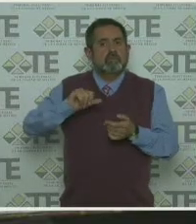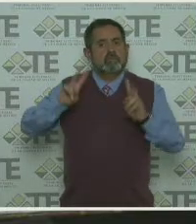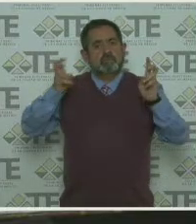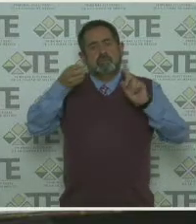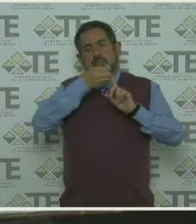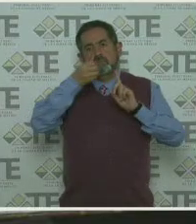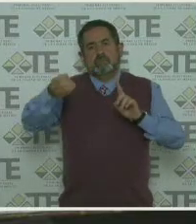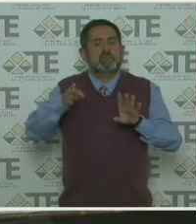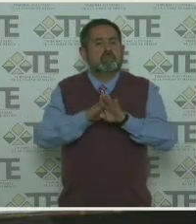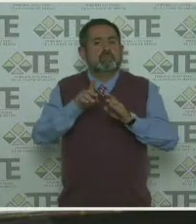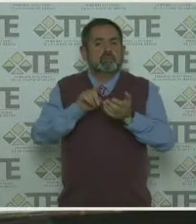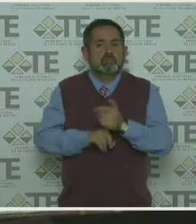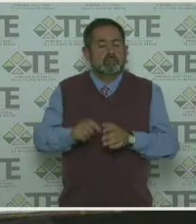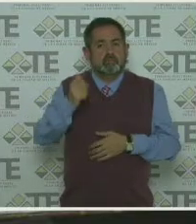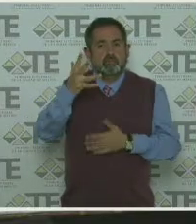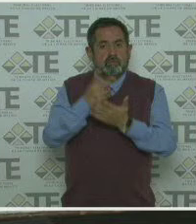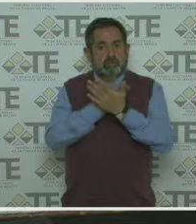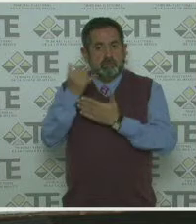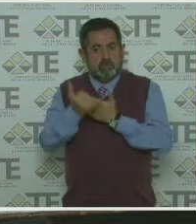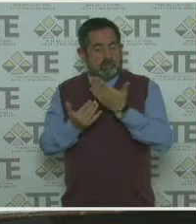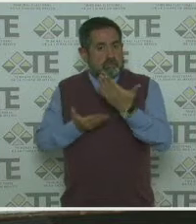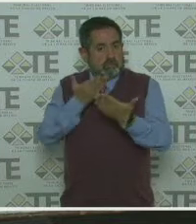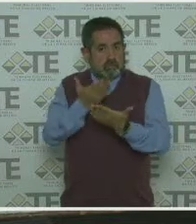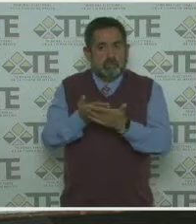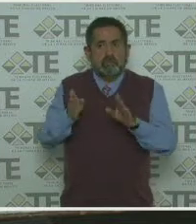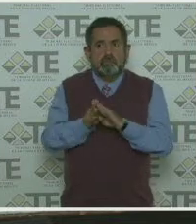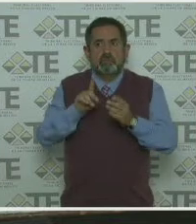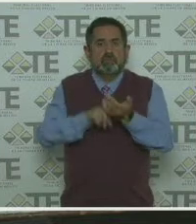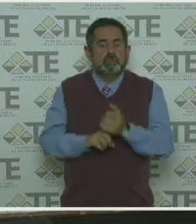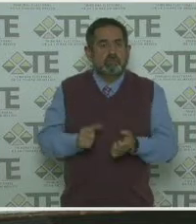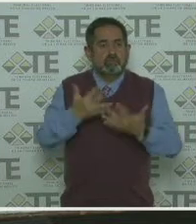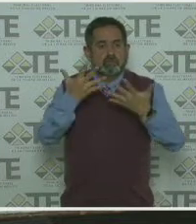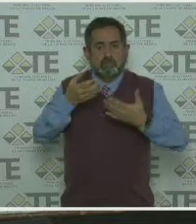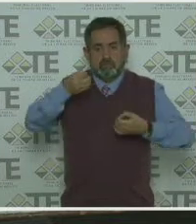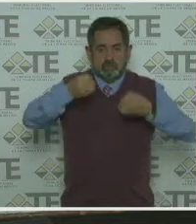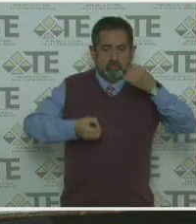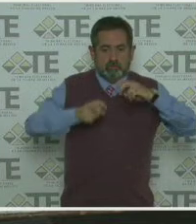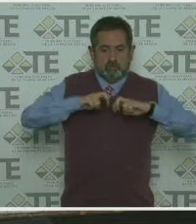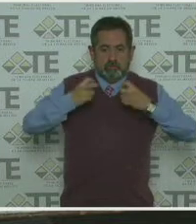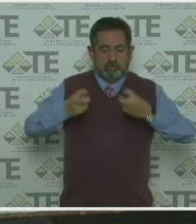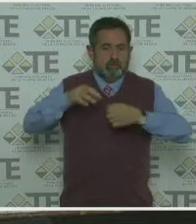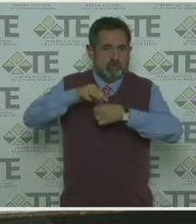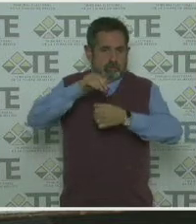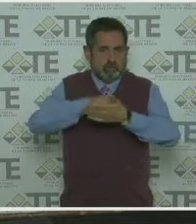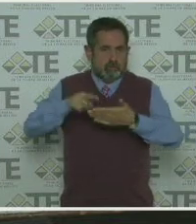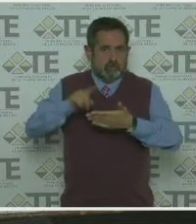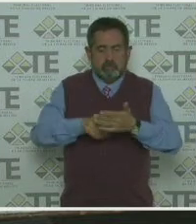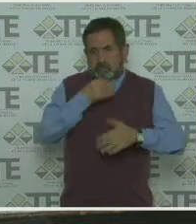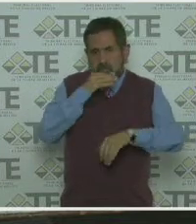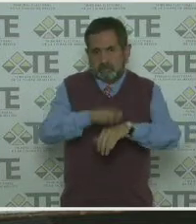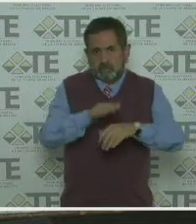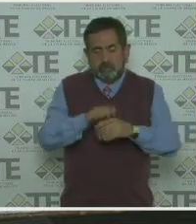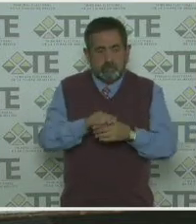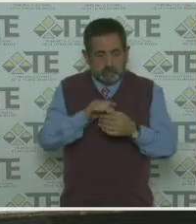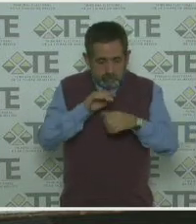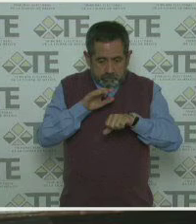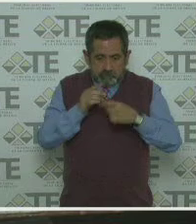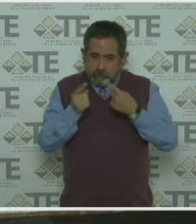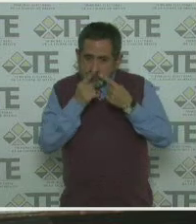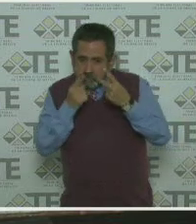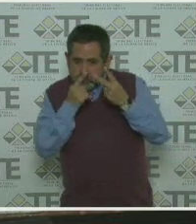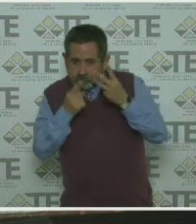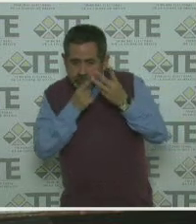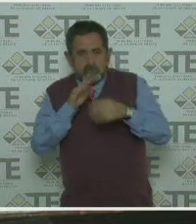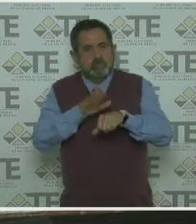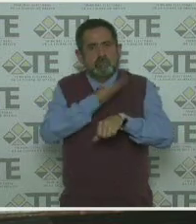sesión pública se conforma con 5 proyectos de sentencia correspondientes a 5 juicios electorales. Al respecto, les informo que los datos de identificación de los